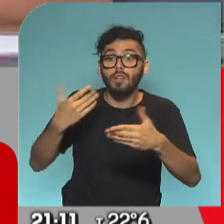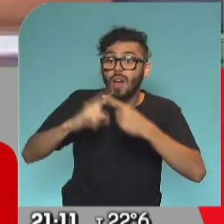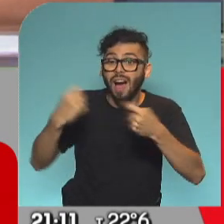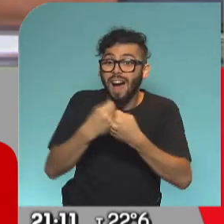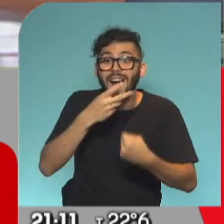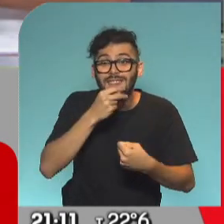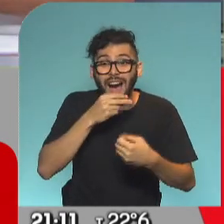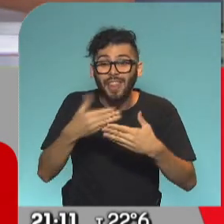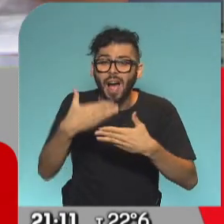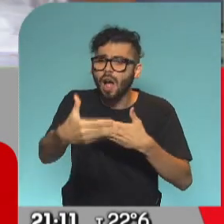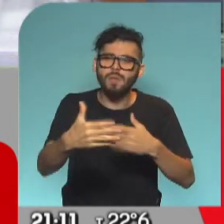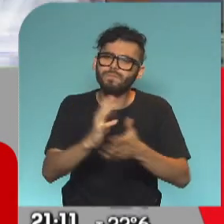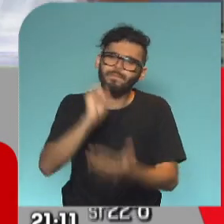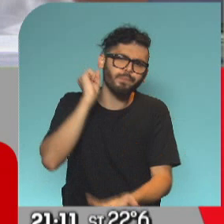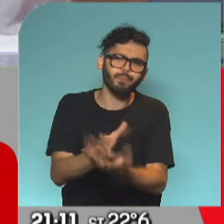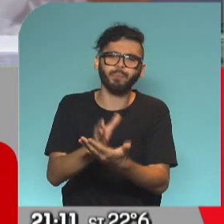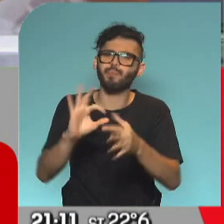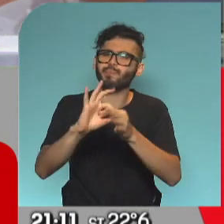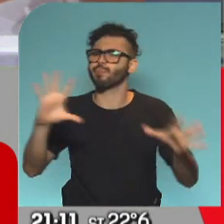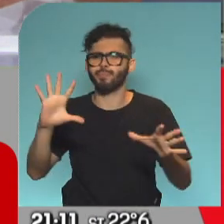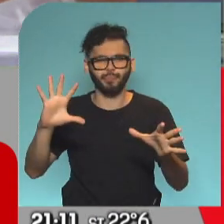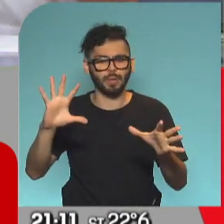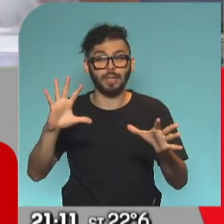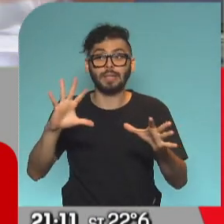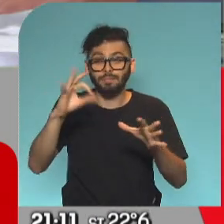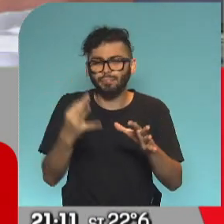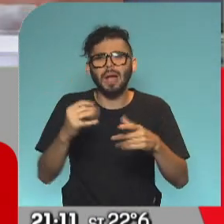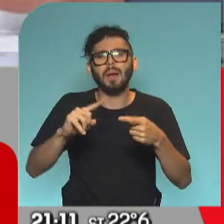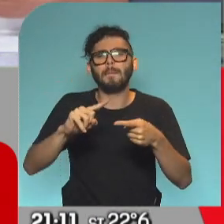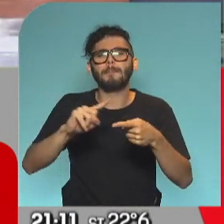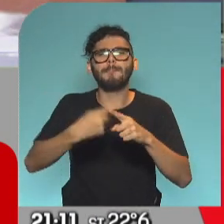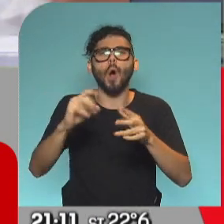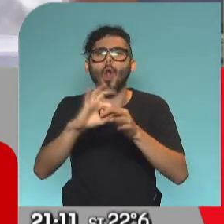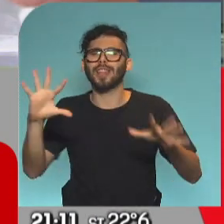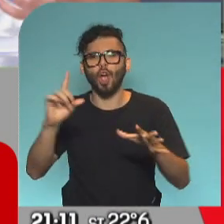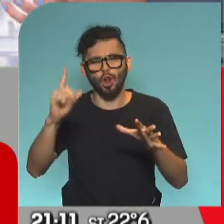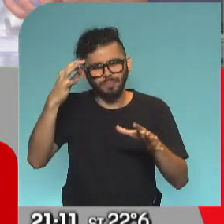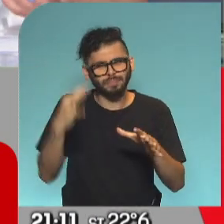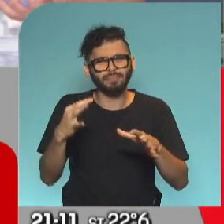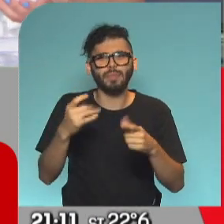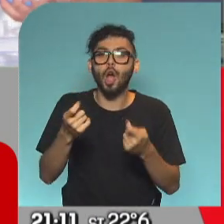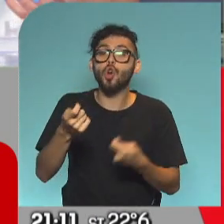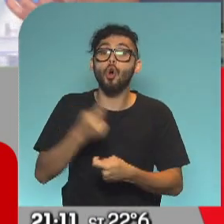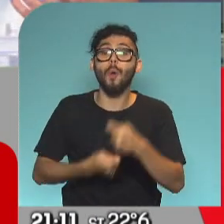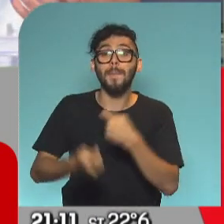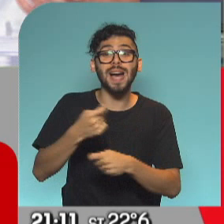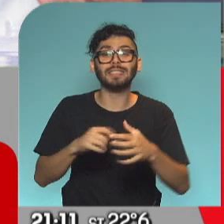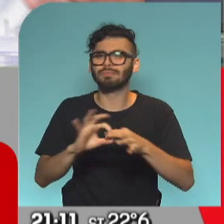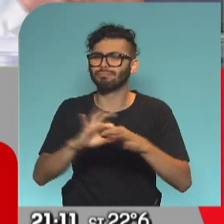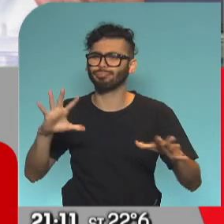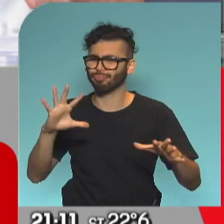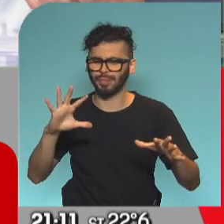acuerdo político, donde, sin acuerdo sobre todo, más que político, comercial, recordemos que en este último año